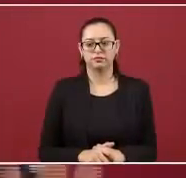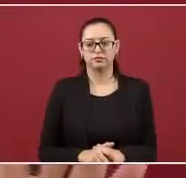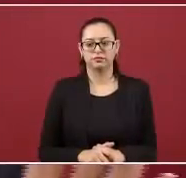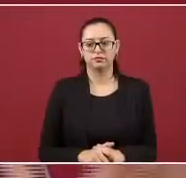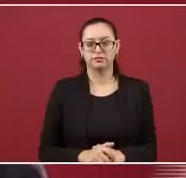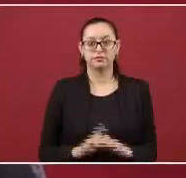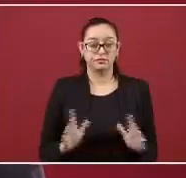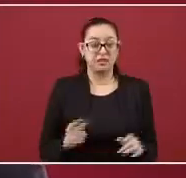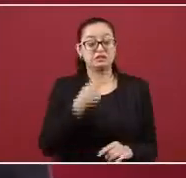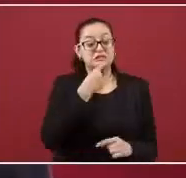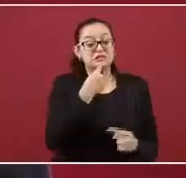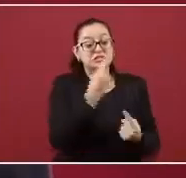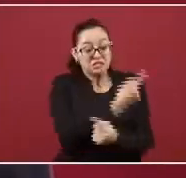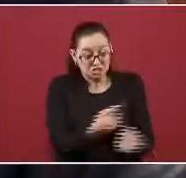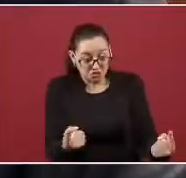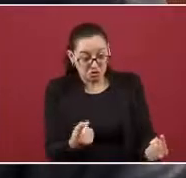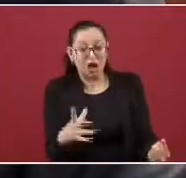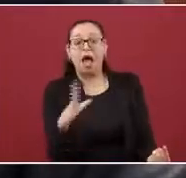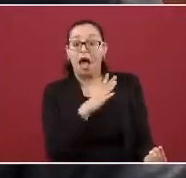existen,